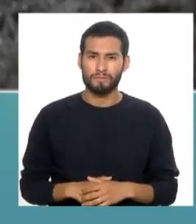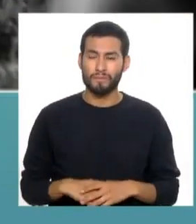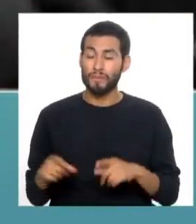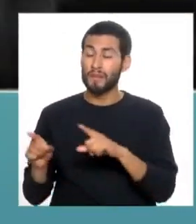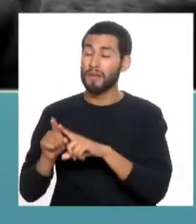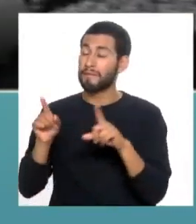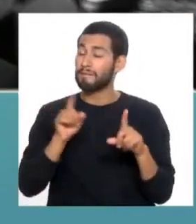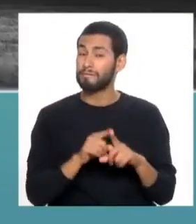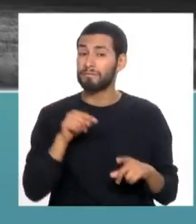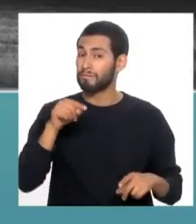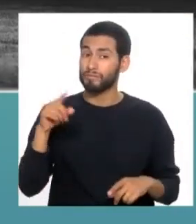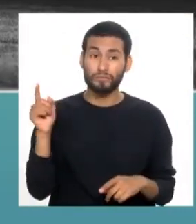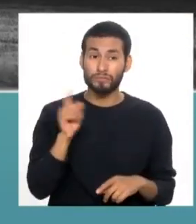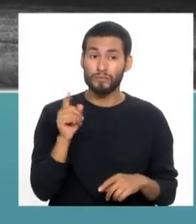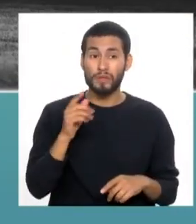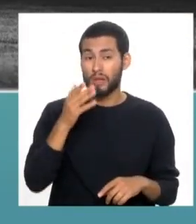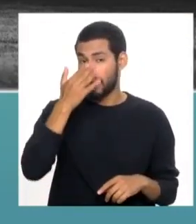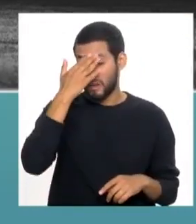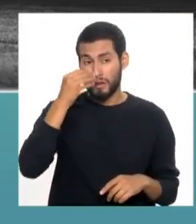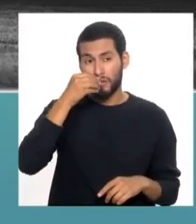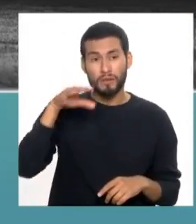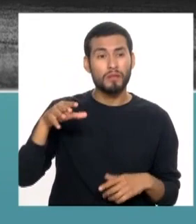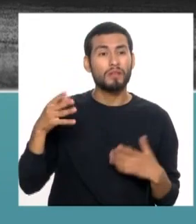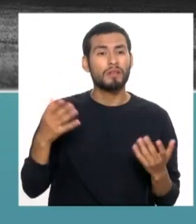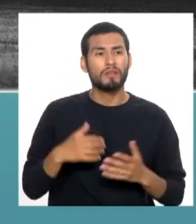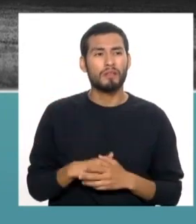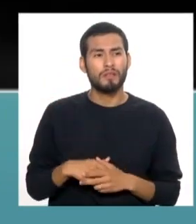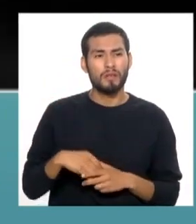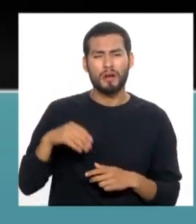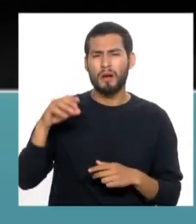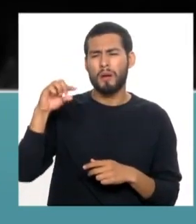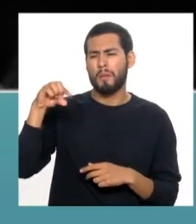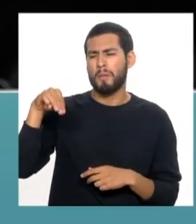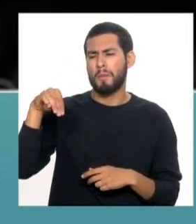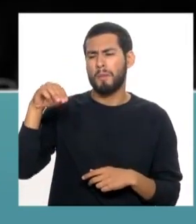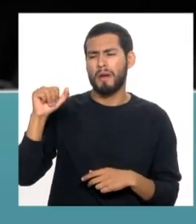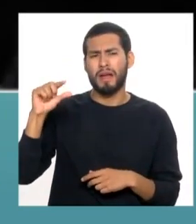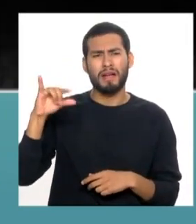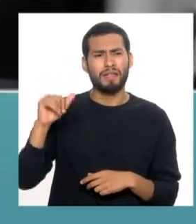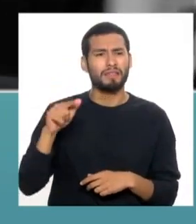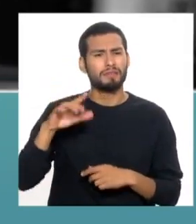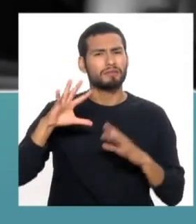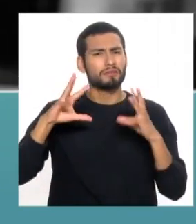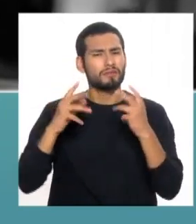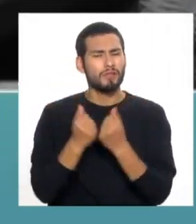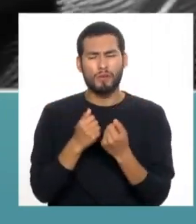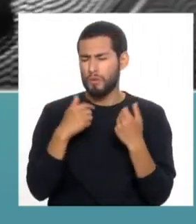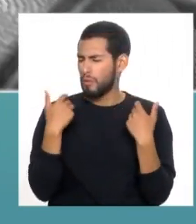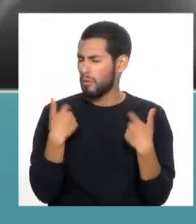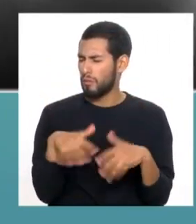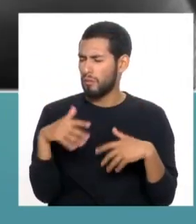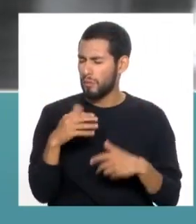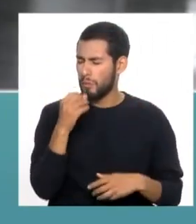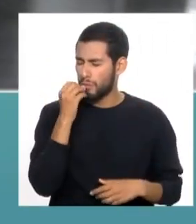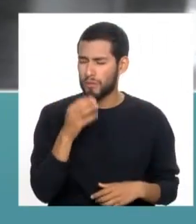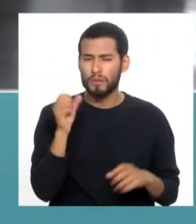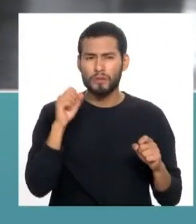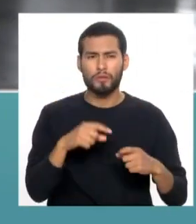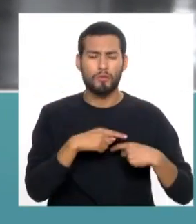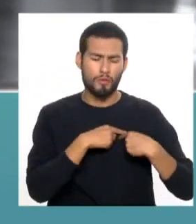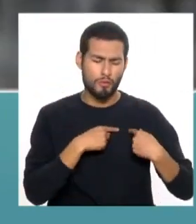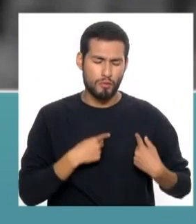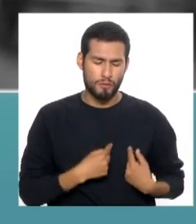también, por supuesto, no podemos dejar de lado a Magia, esta asociación maravillosa que abre su